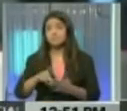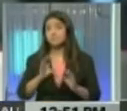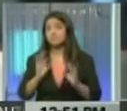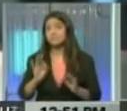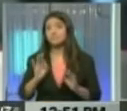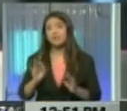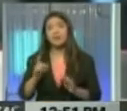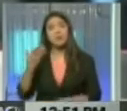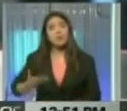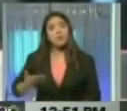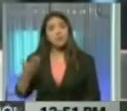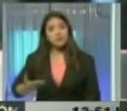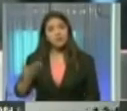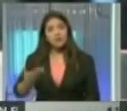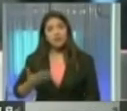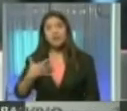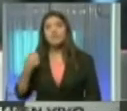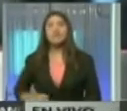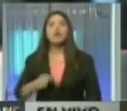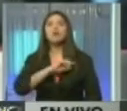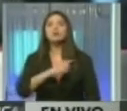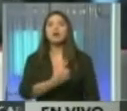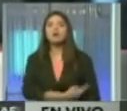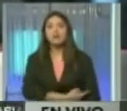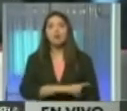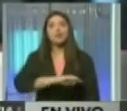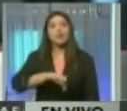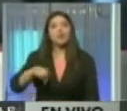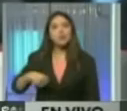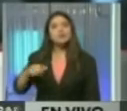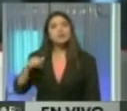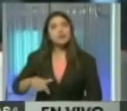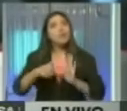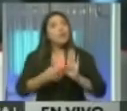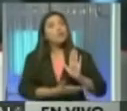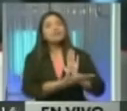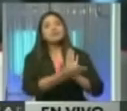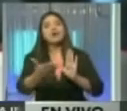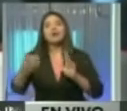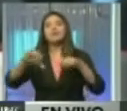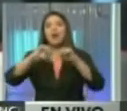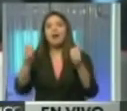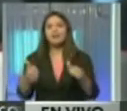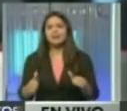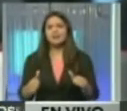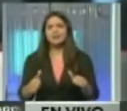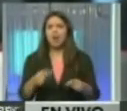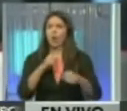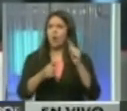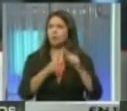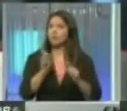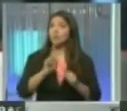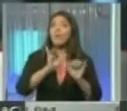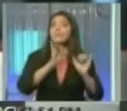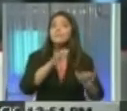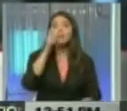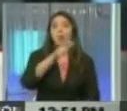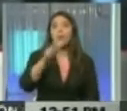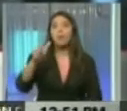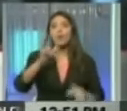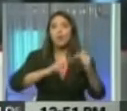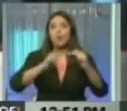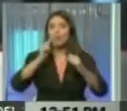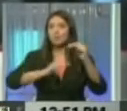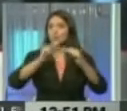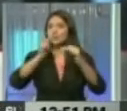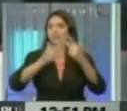un punto de fortaleza para que nosotros estemos acá hoy mostrando, no artistas, no obras, sino al pueblo venezolano construyendo su